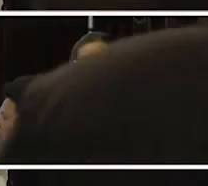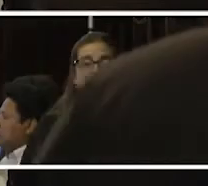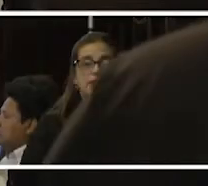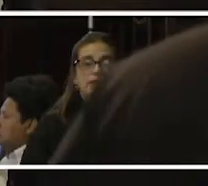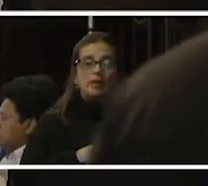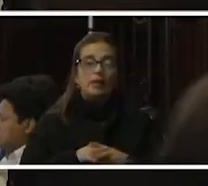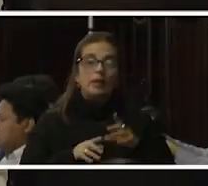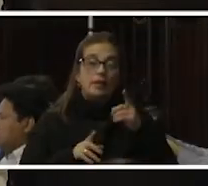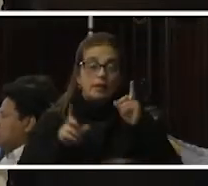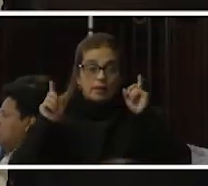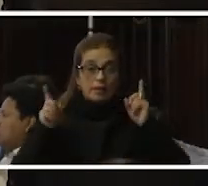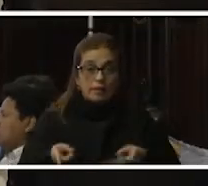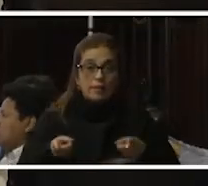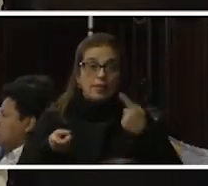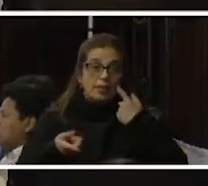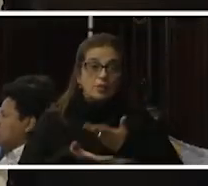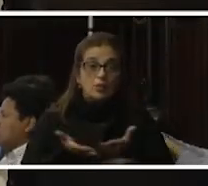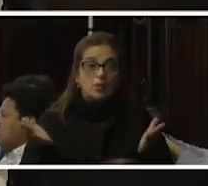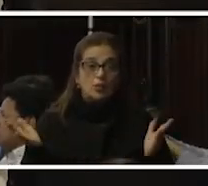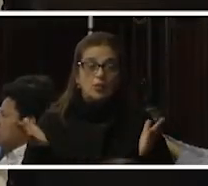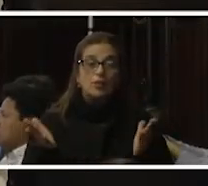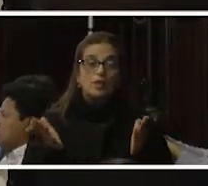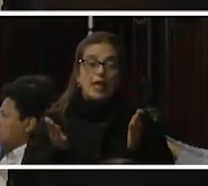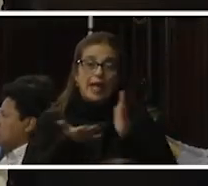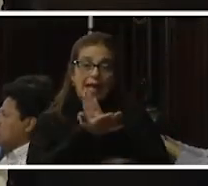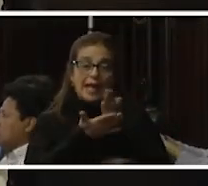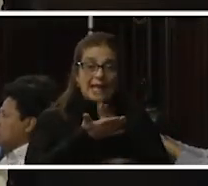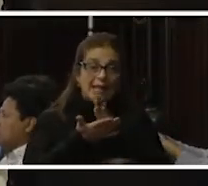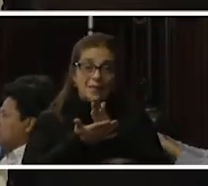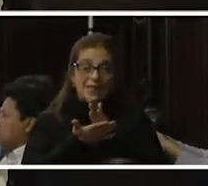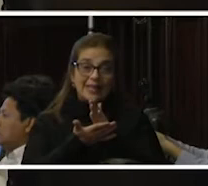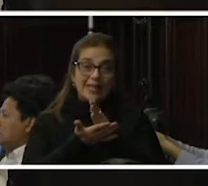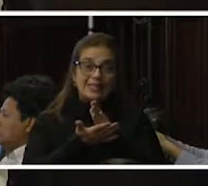interétnico y extracción de las fronteras